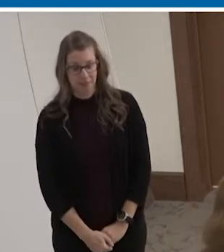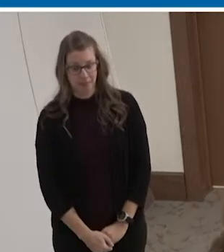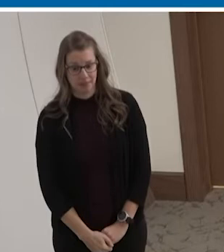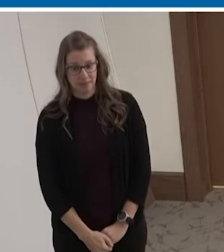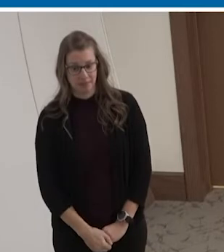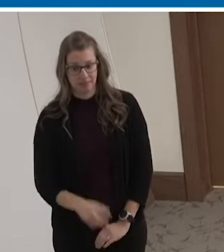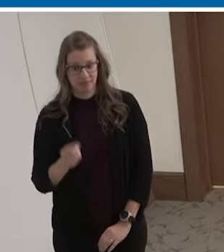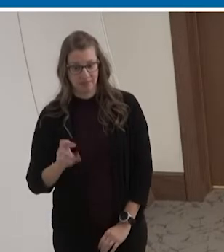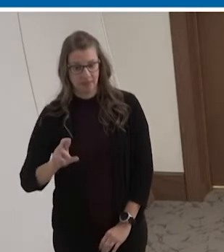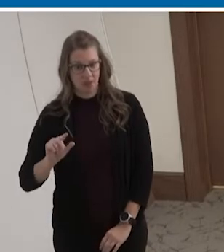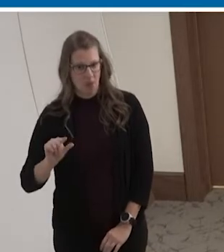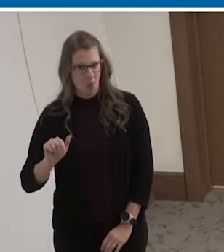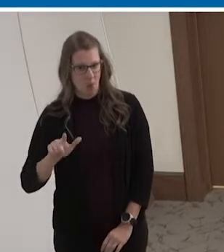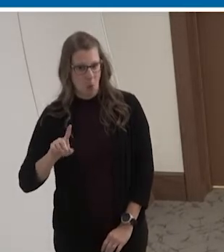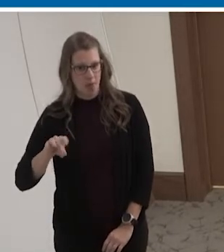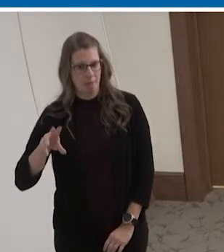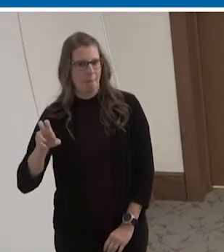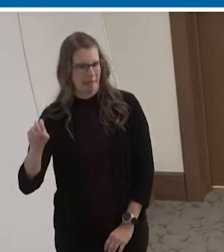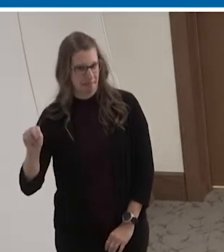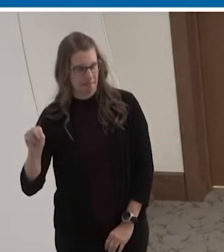doctora Goldman.